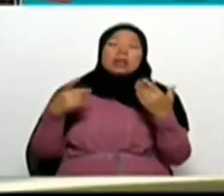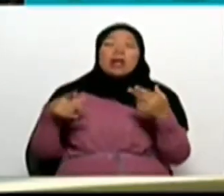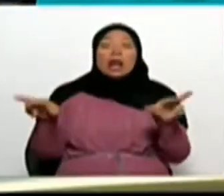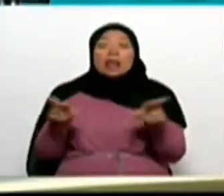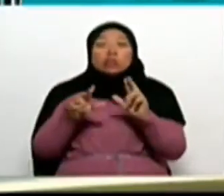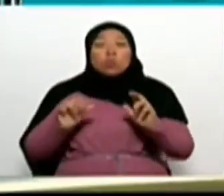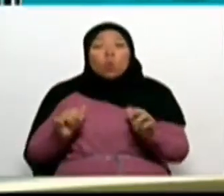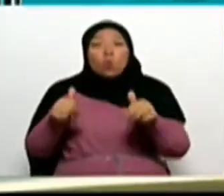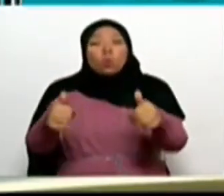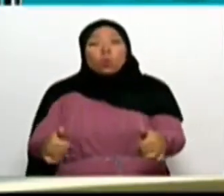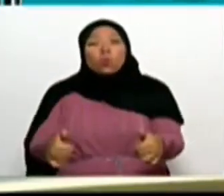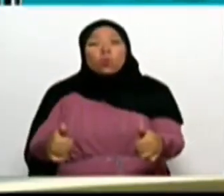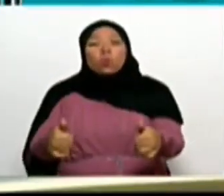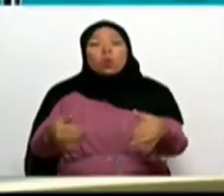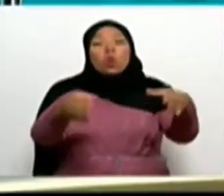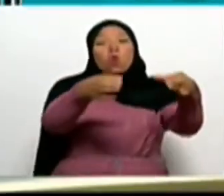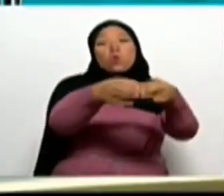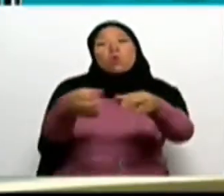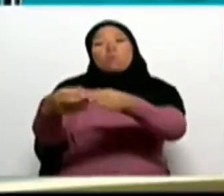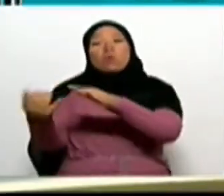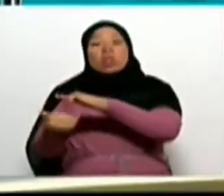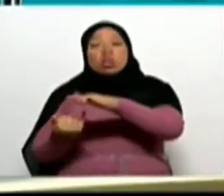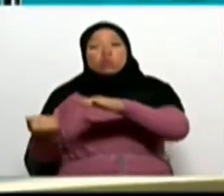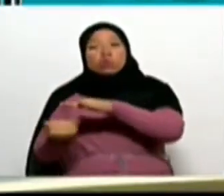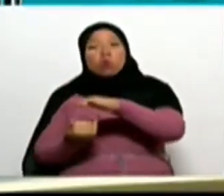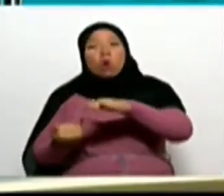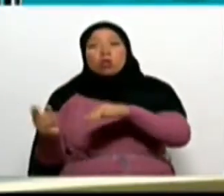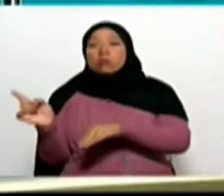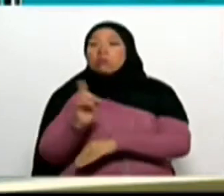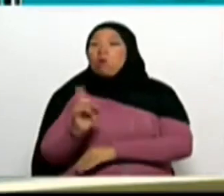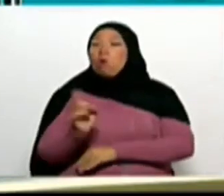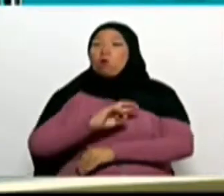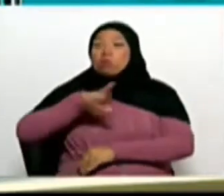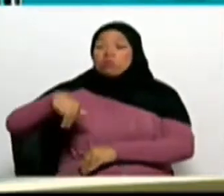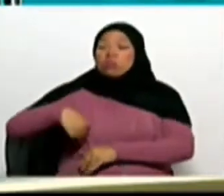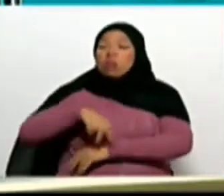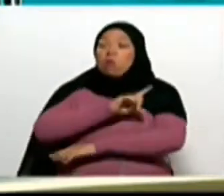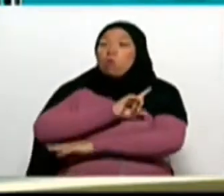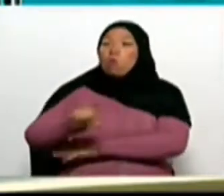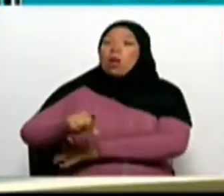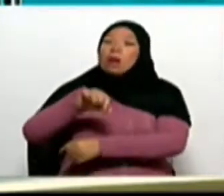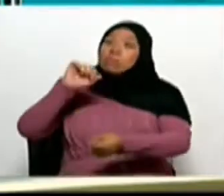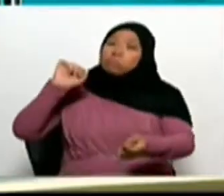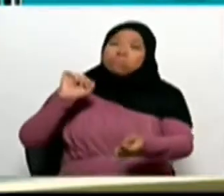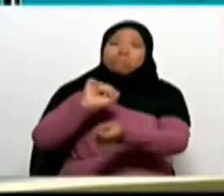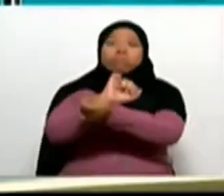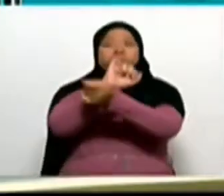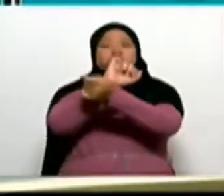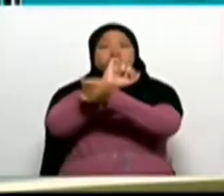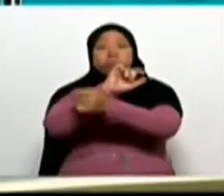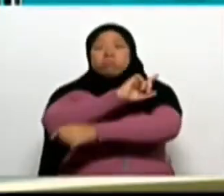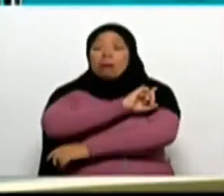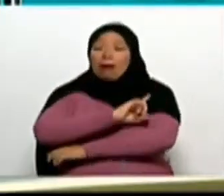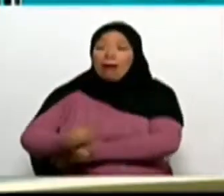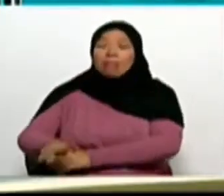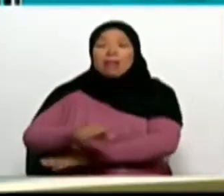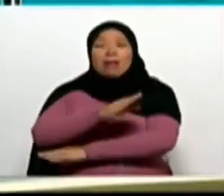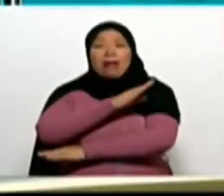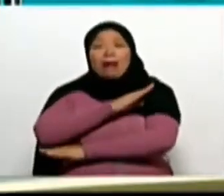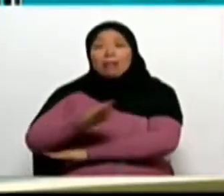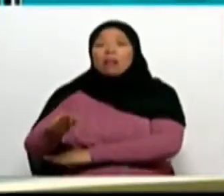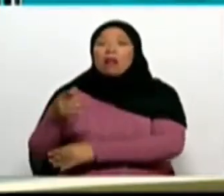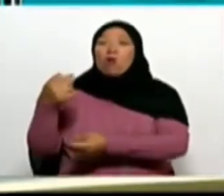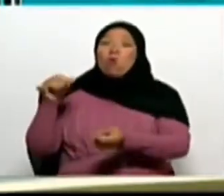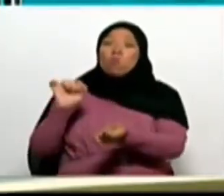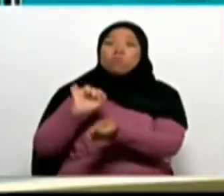resurge por aquí y por allá, y estamos obligados a castigarlo, a sanarlo y